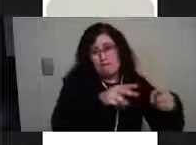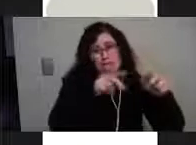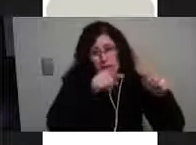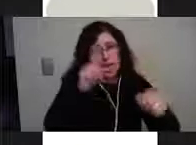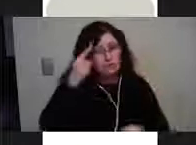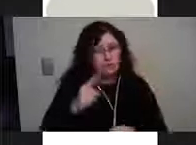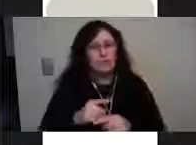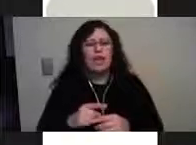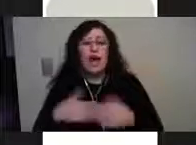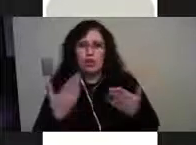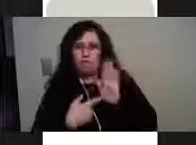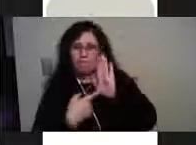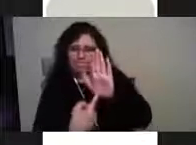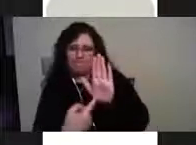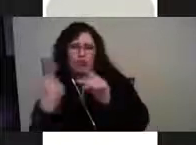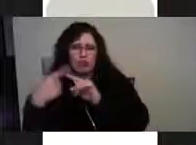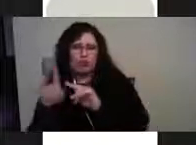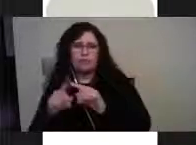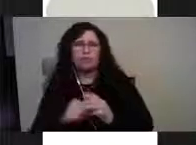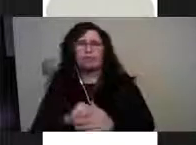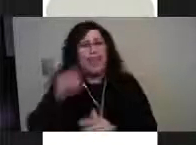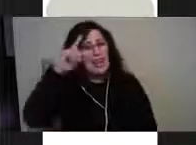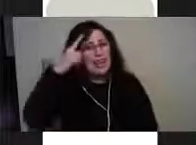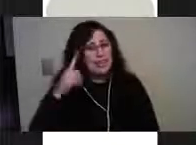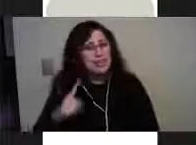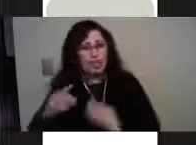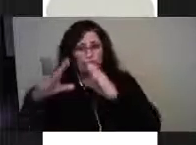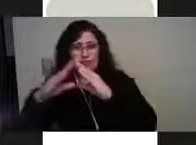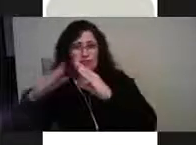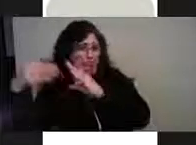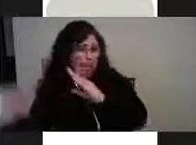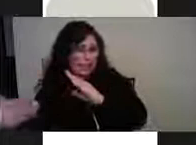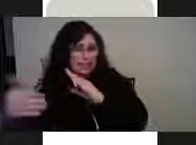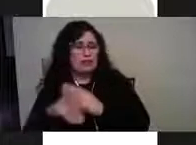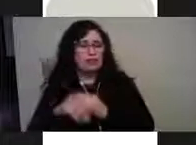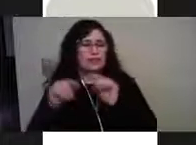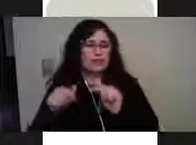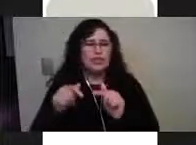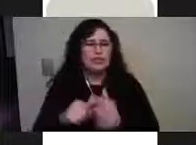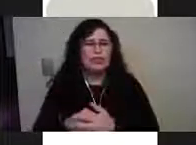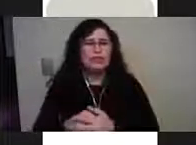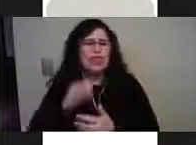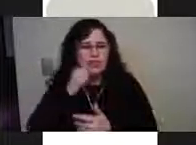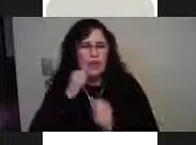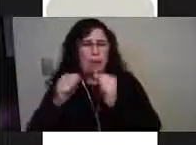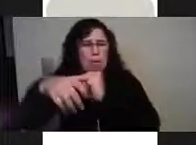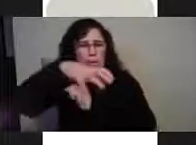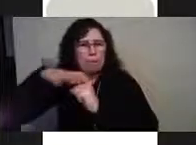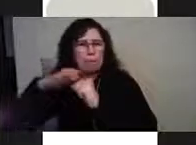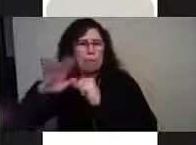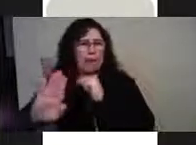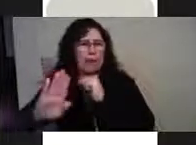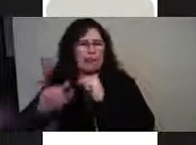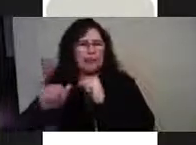presentar a continuación son lesiones de la vía extrapiramidales, que son lesiones, parálisis cerebral que presentan lesión a